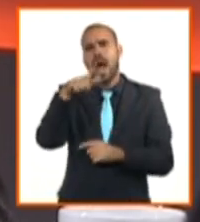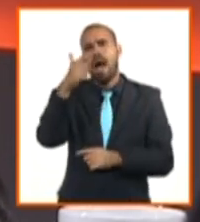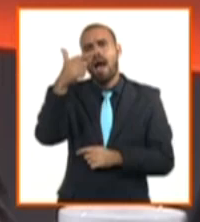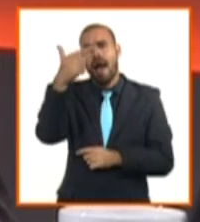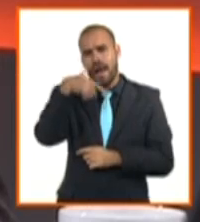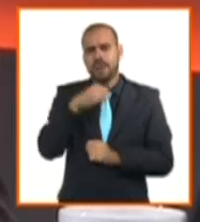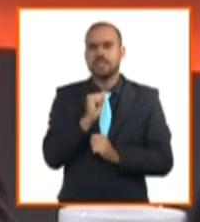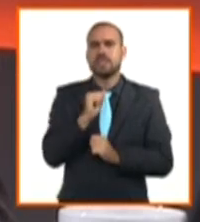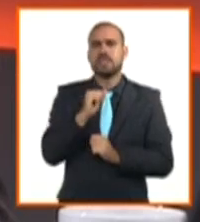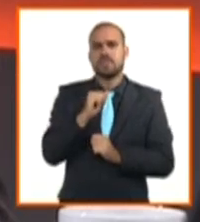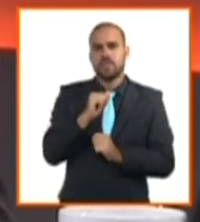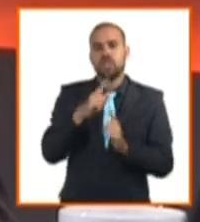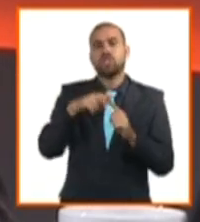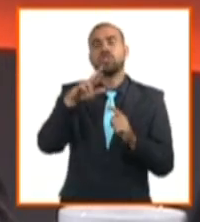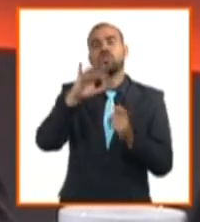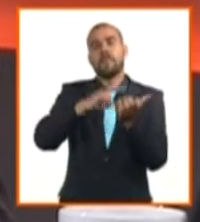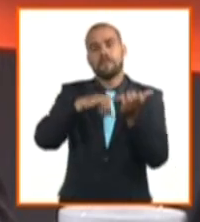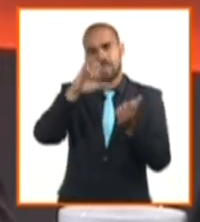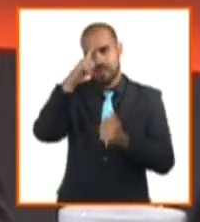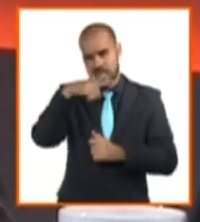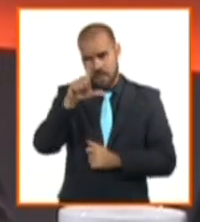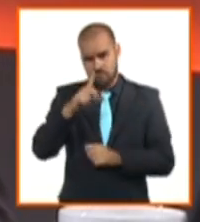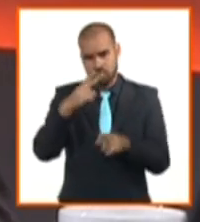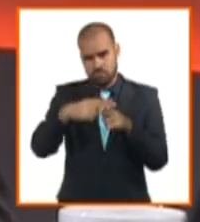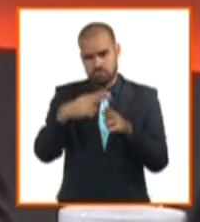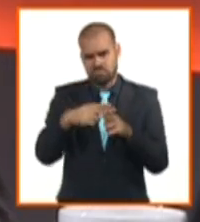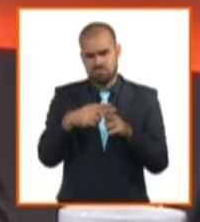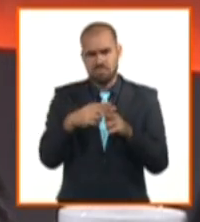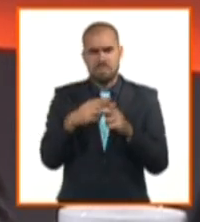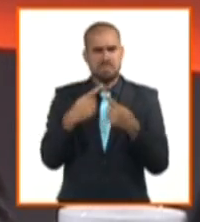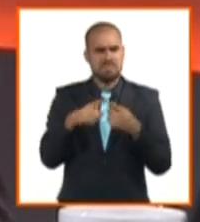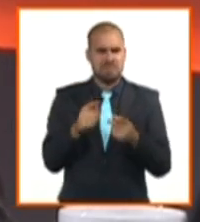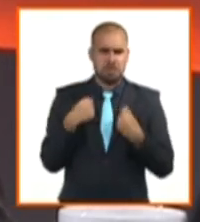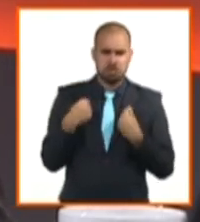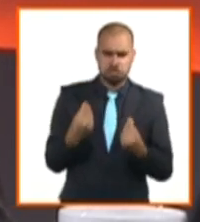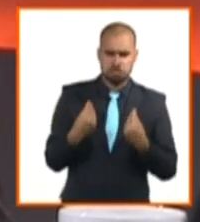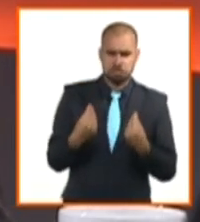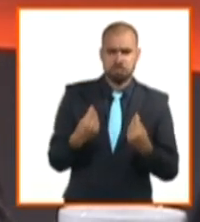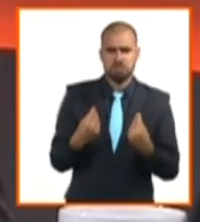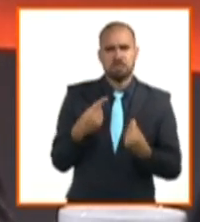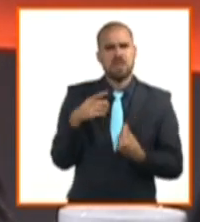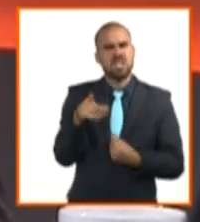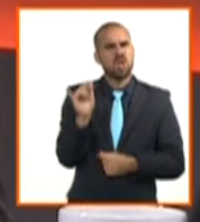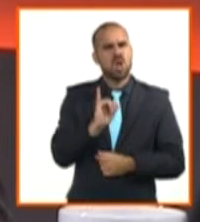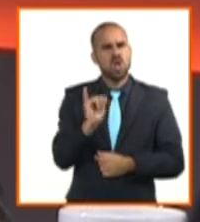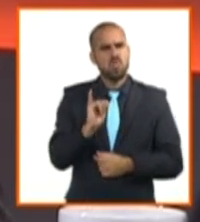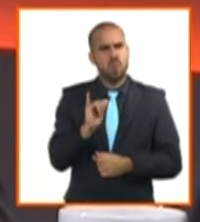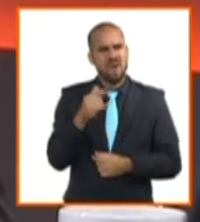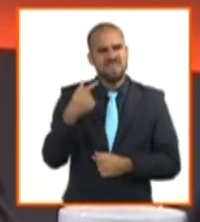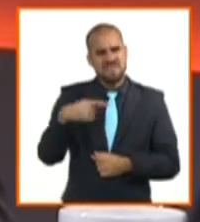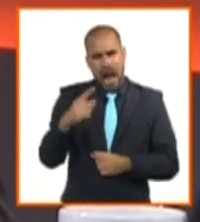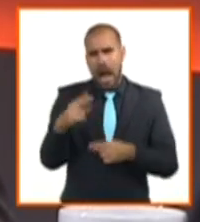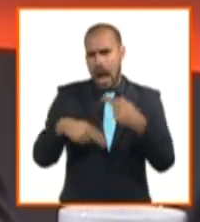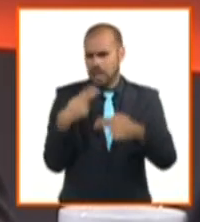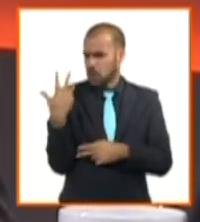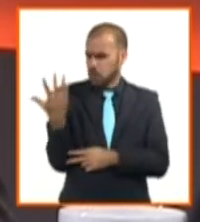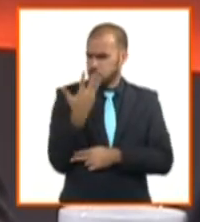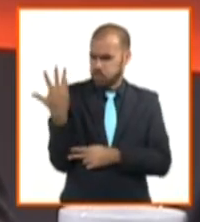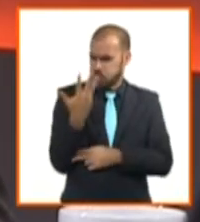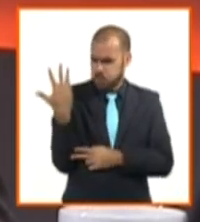un sistema que en nuestra opinión no tenía posibilidad de desarrollo y por qué razón